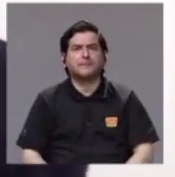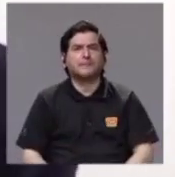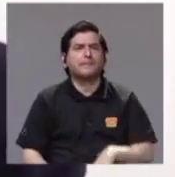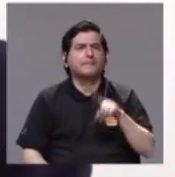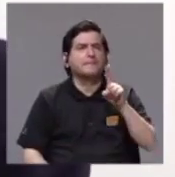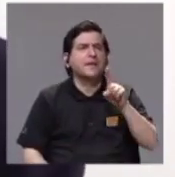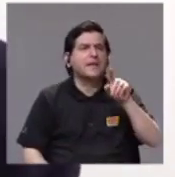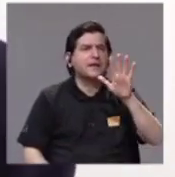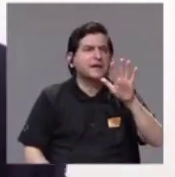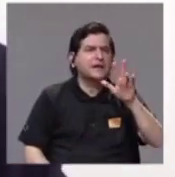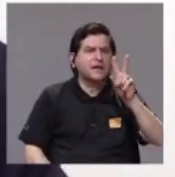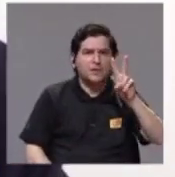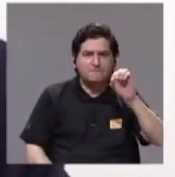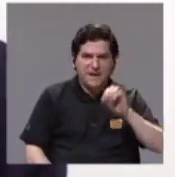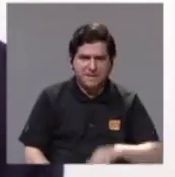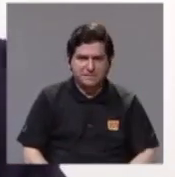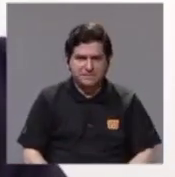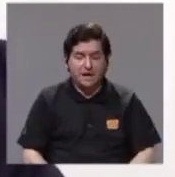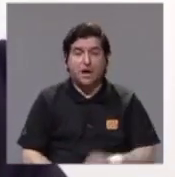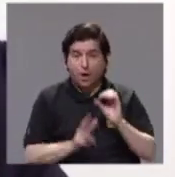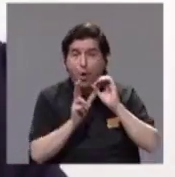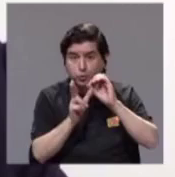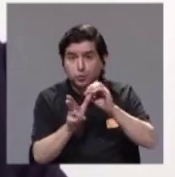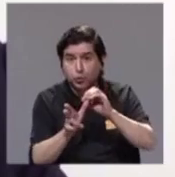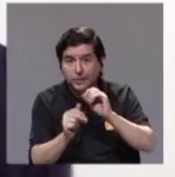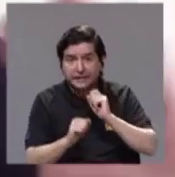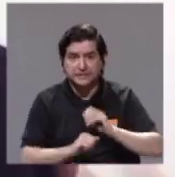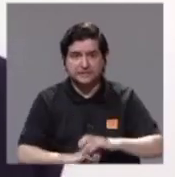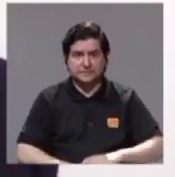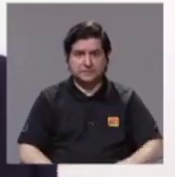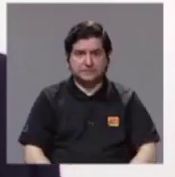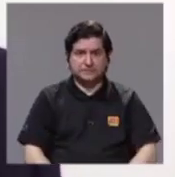en 1520, octubre,